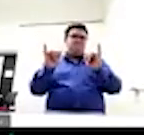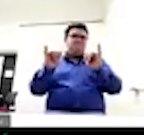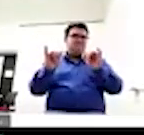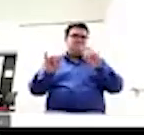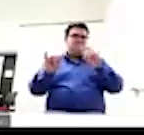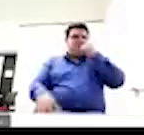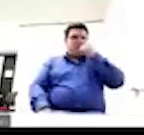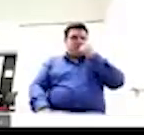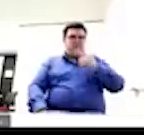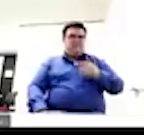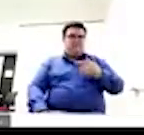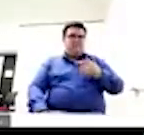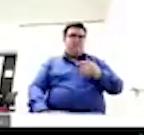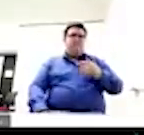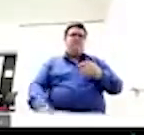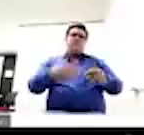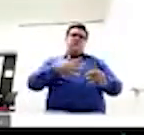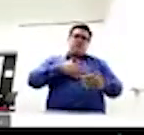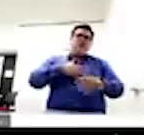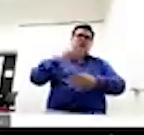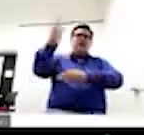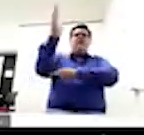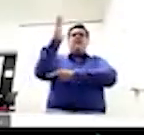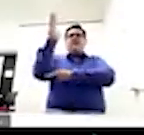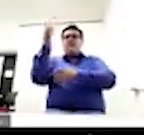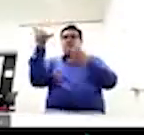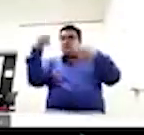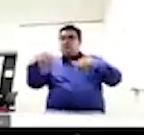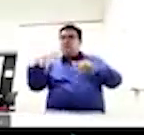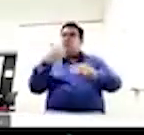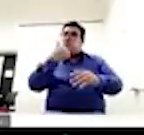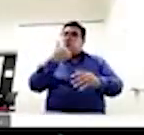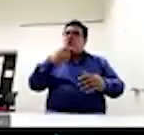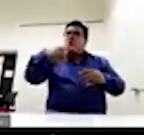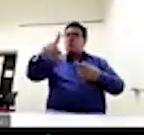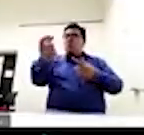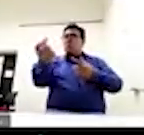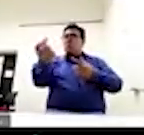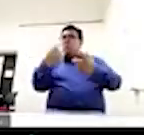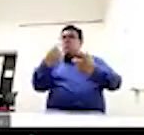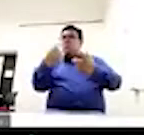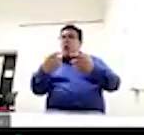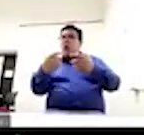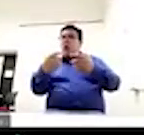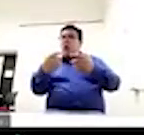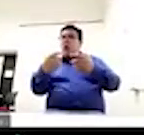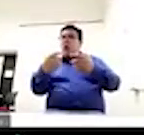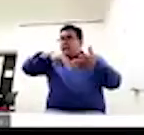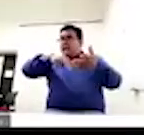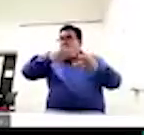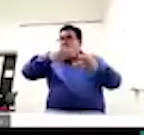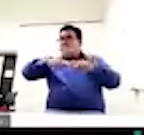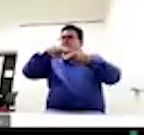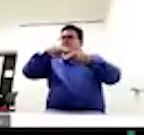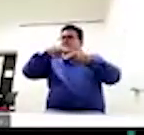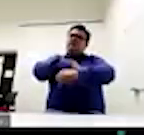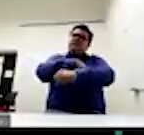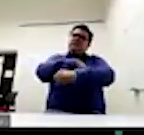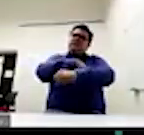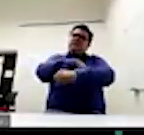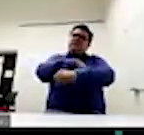está el escrito de mi ponencia. No sé si tenga tiempo de leer un poema.